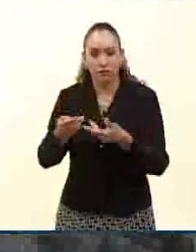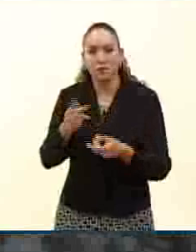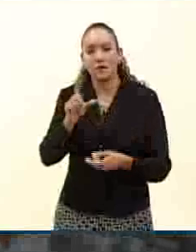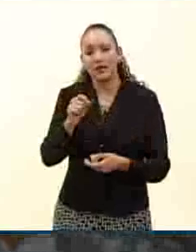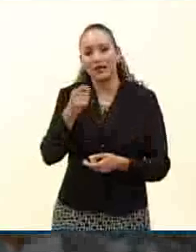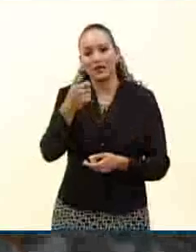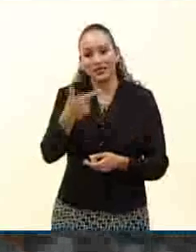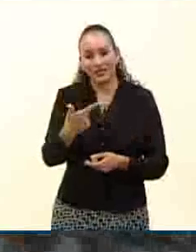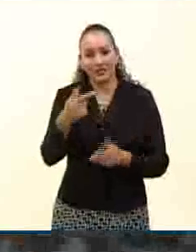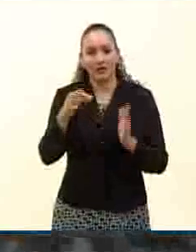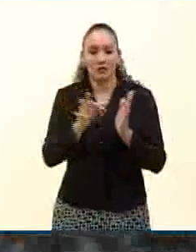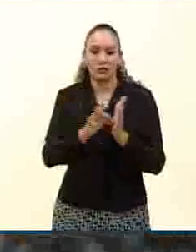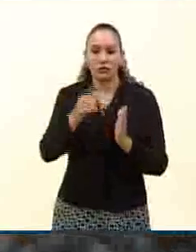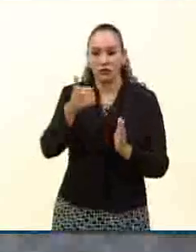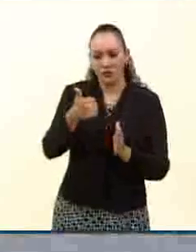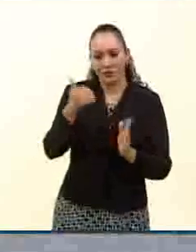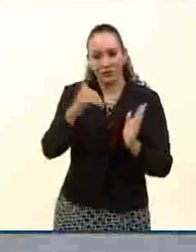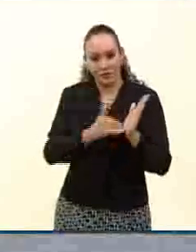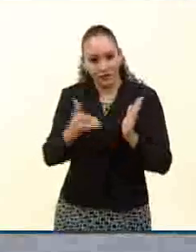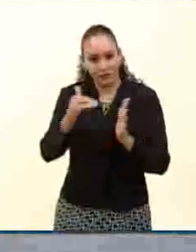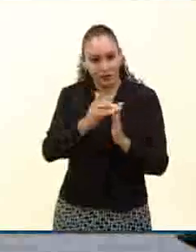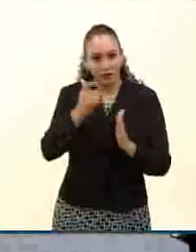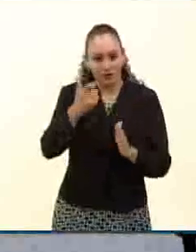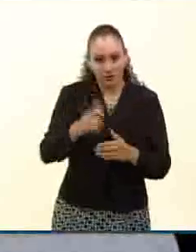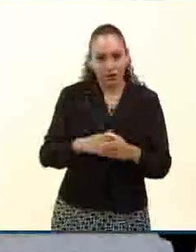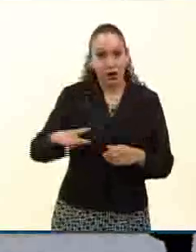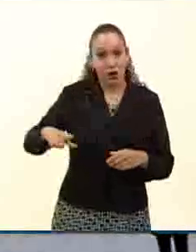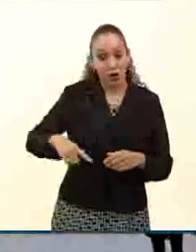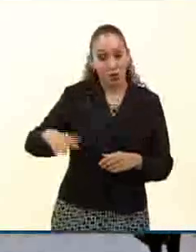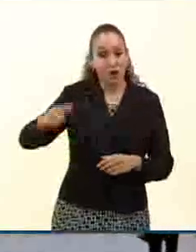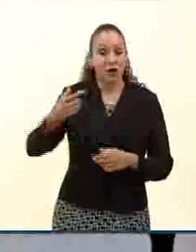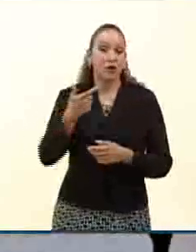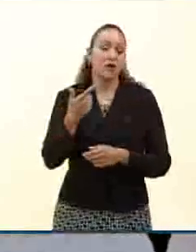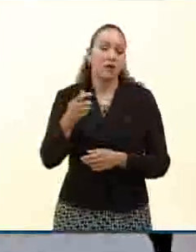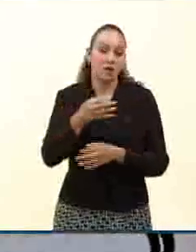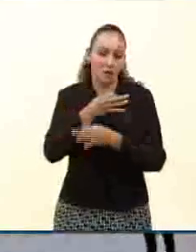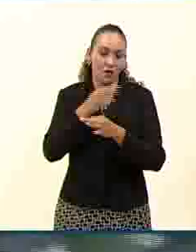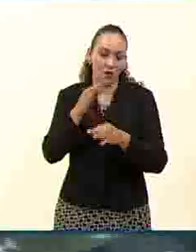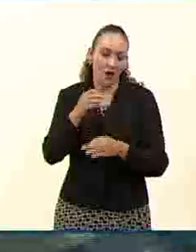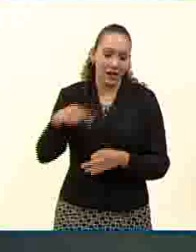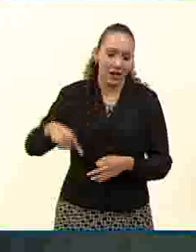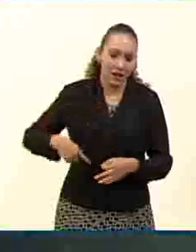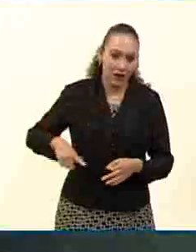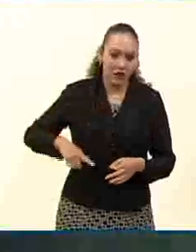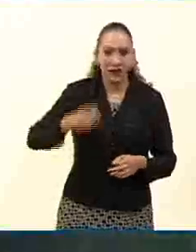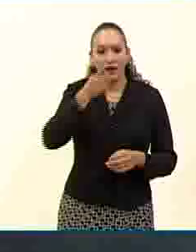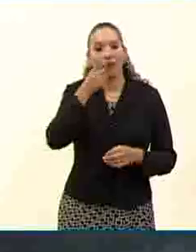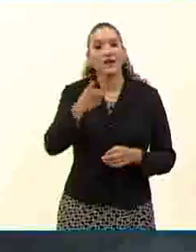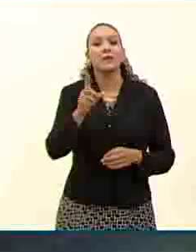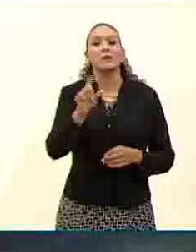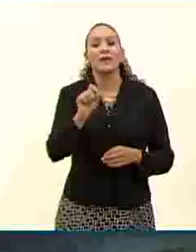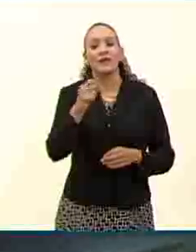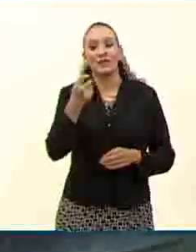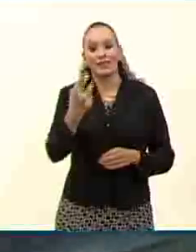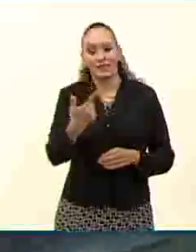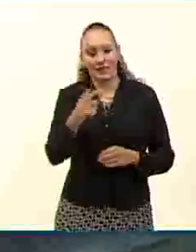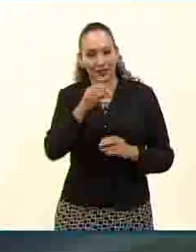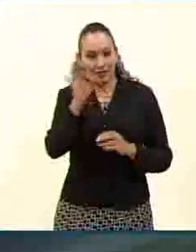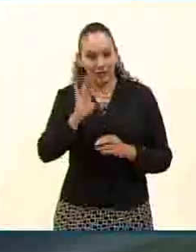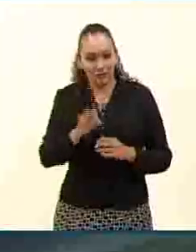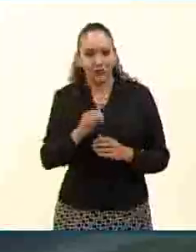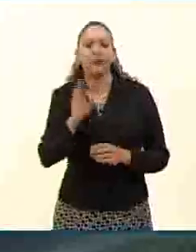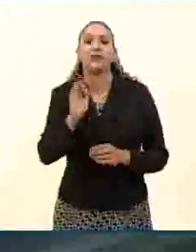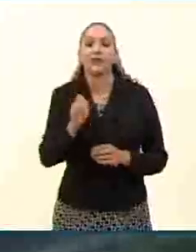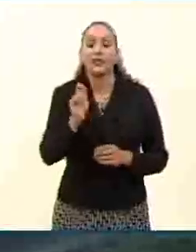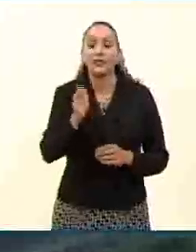327.6 millones de pesos. El gobierno federal contribuyó con 2.3 millones de pesos, que representan el 0.6%